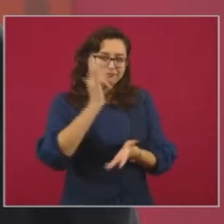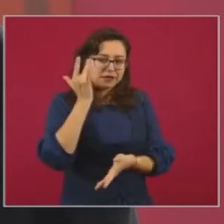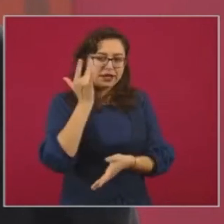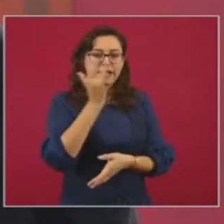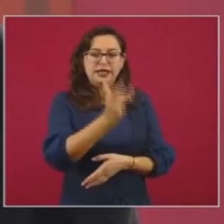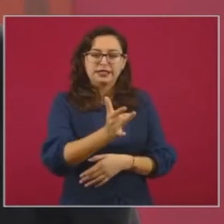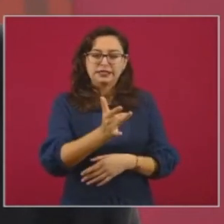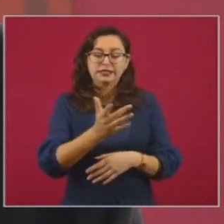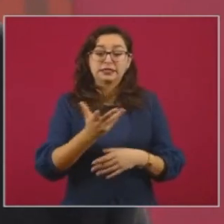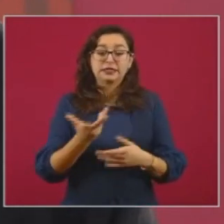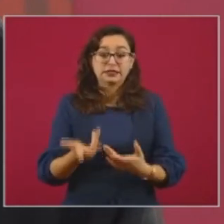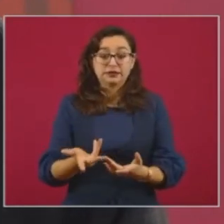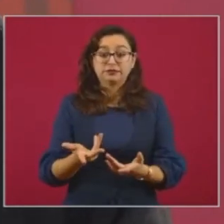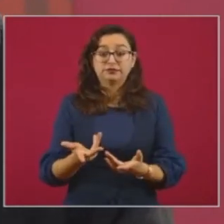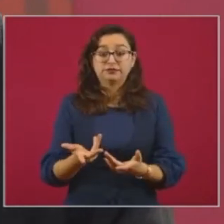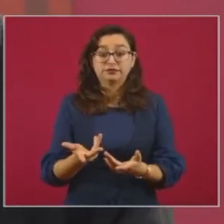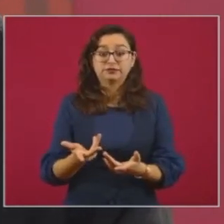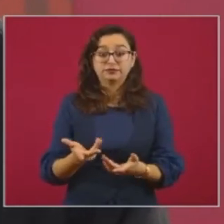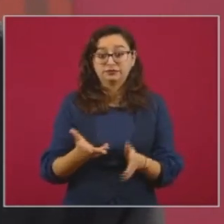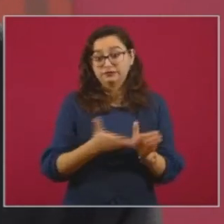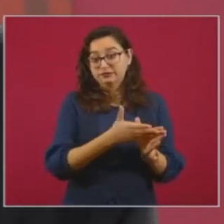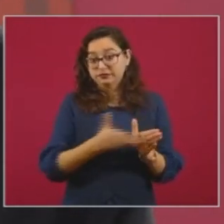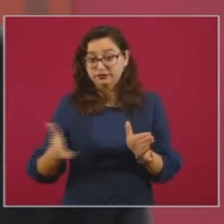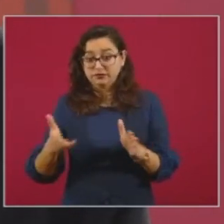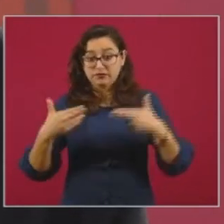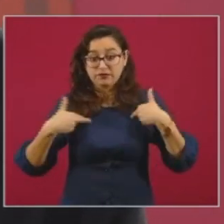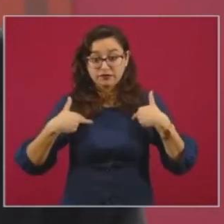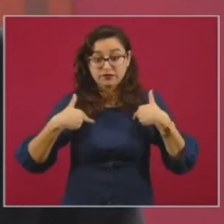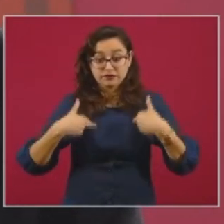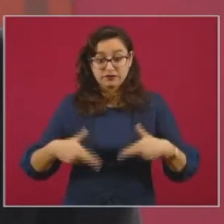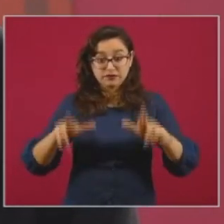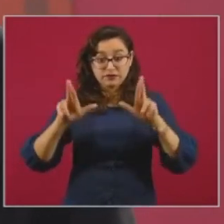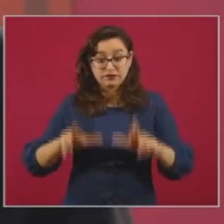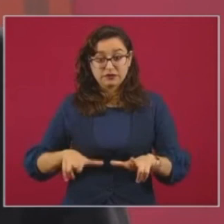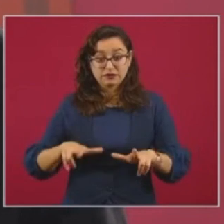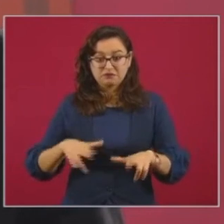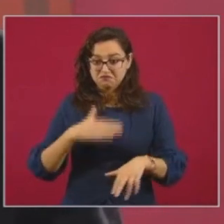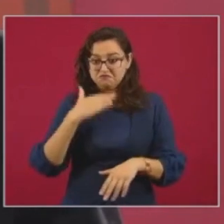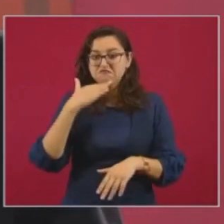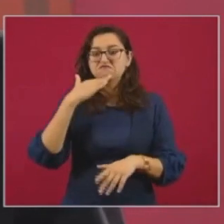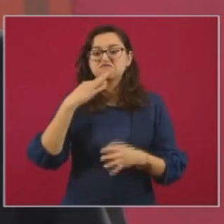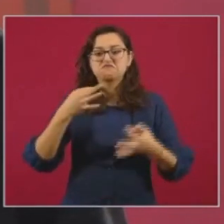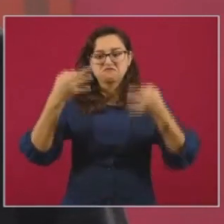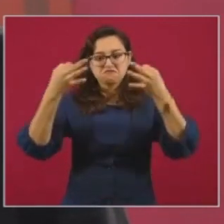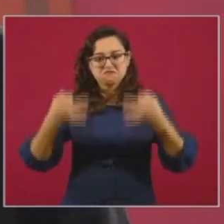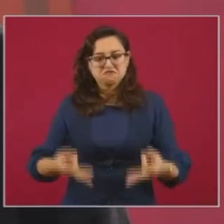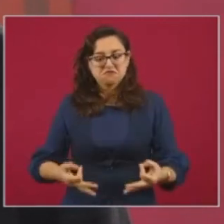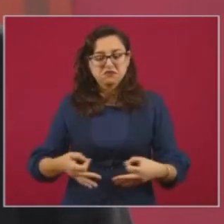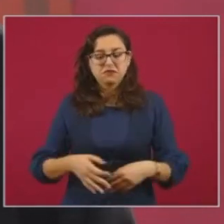que nos ha representado en Estados Unidos con mucha dignidad,